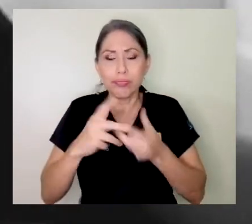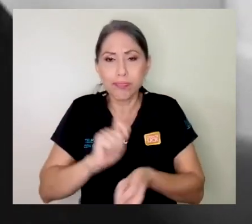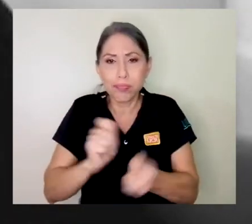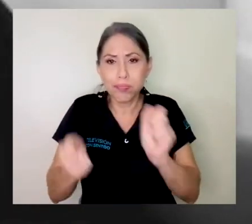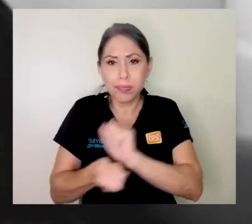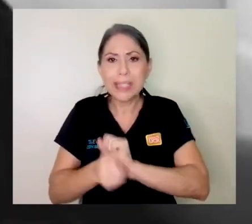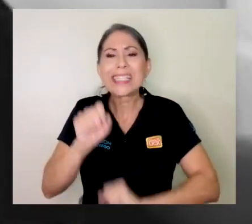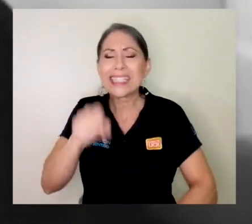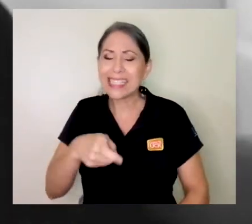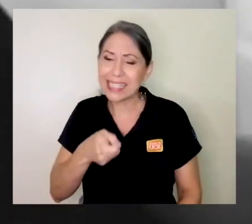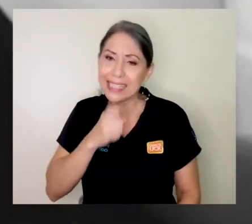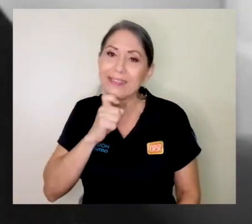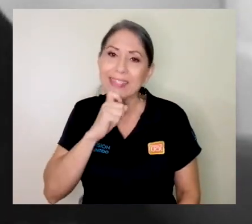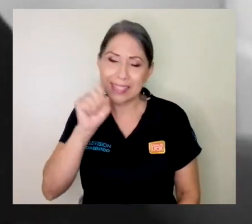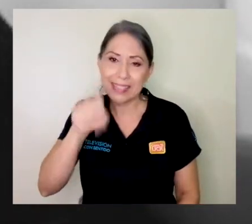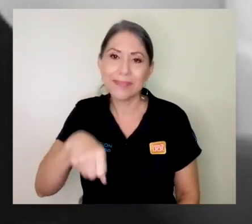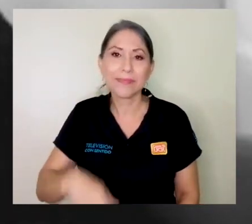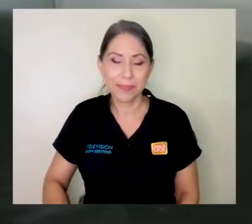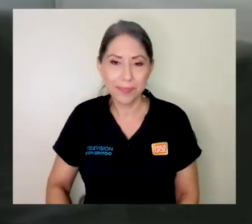Sí ha sido difícil.